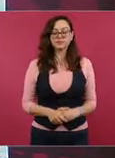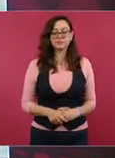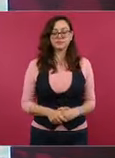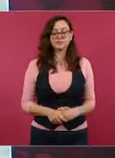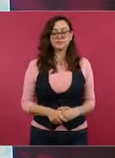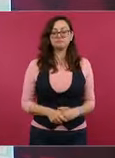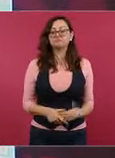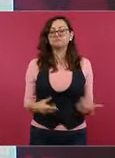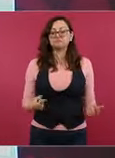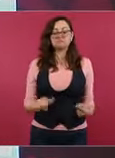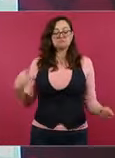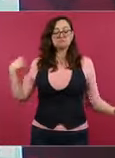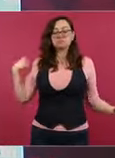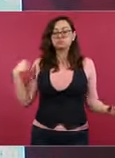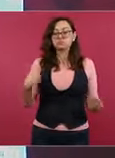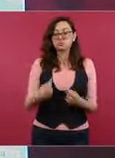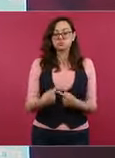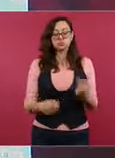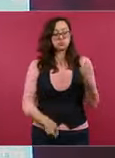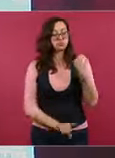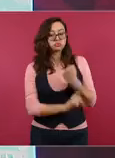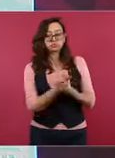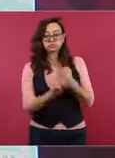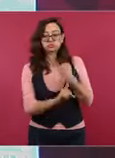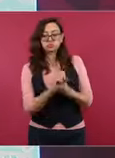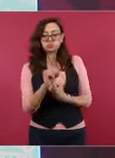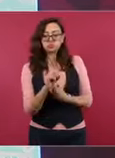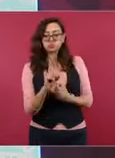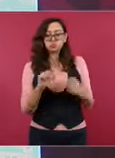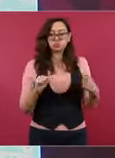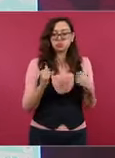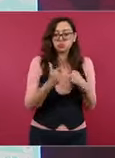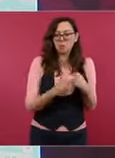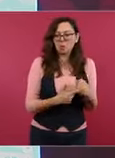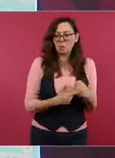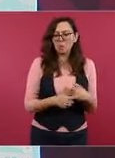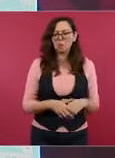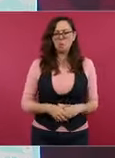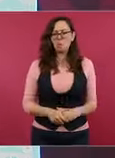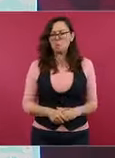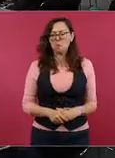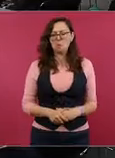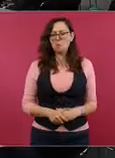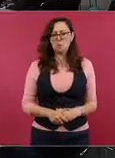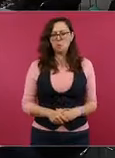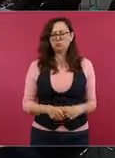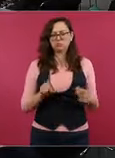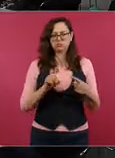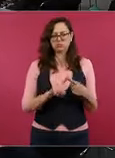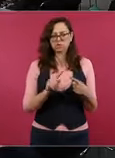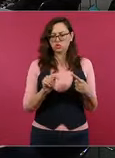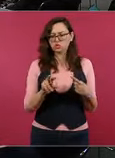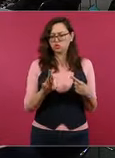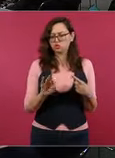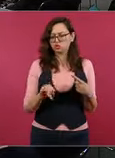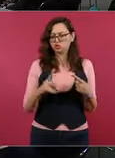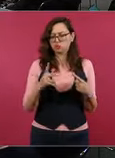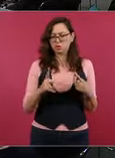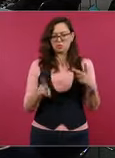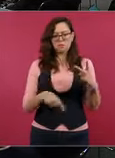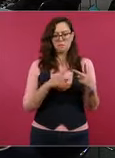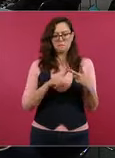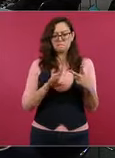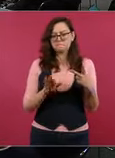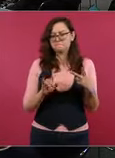Hasta ahora no ha habido problema ni con el presidente Trump ni con el presidente Biden. Pero hacia el